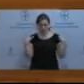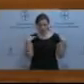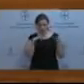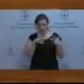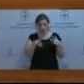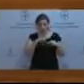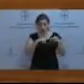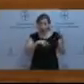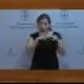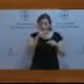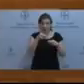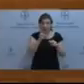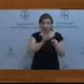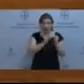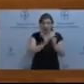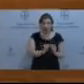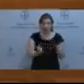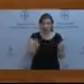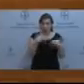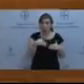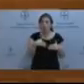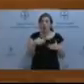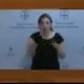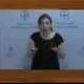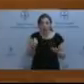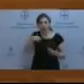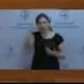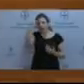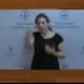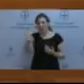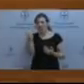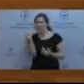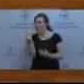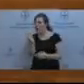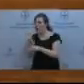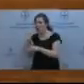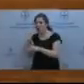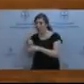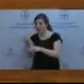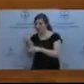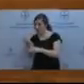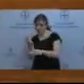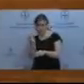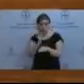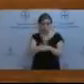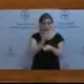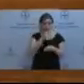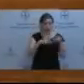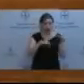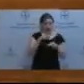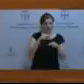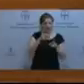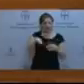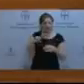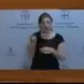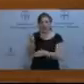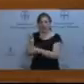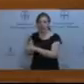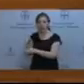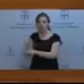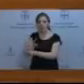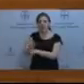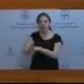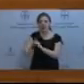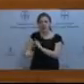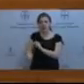arreglan, cuando supimos en qué se gastaba el dinero que debería haber ido destinado a esas obras. Como también me gusta reconocer lo que se hace bien,